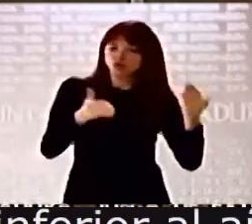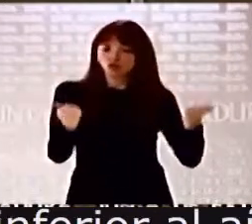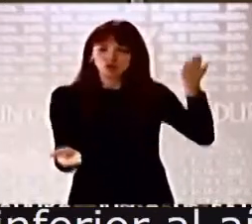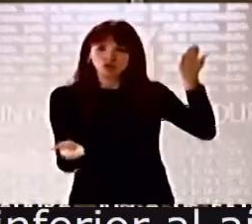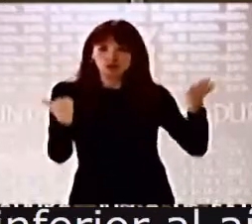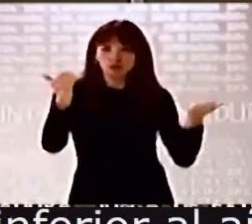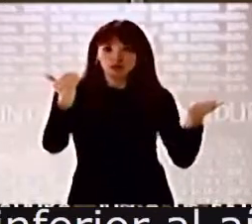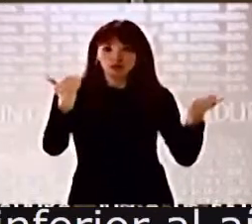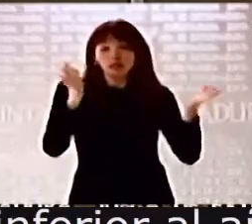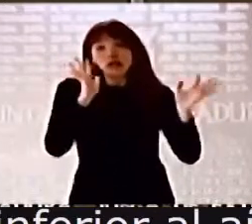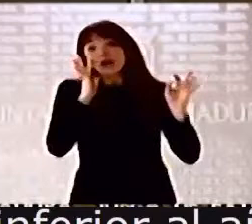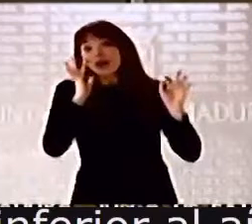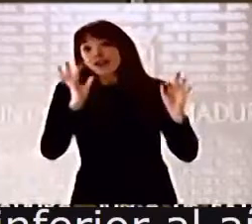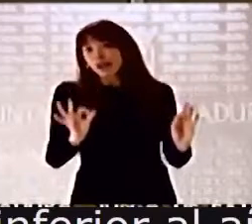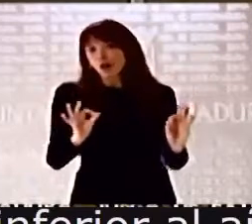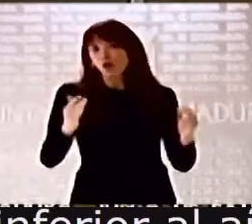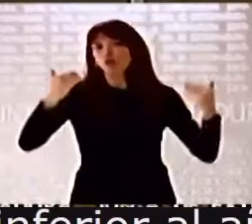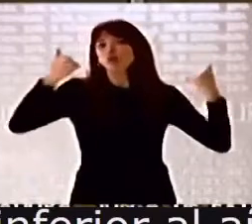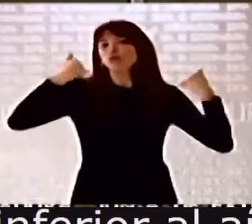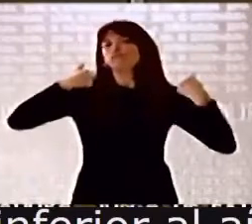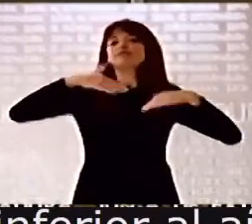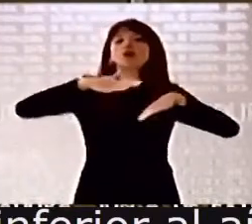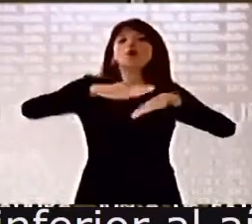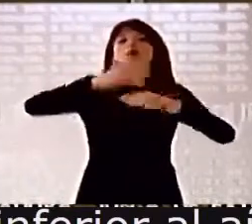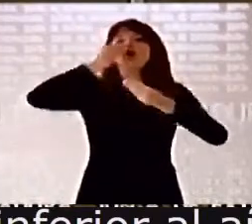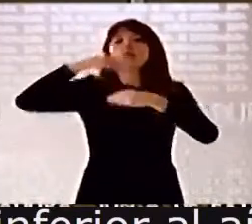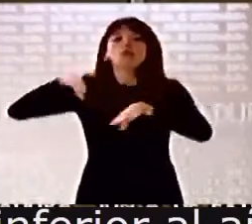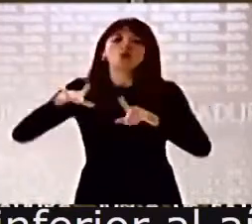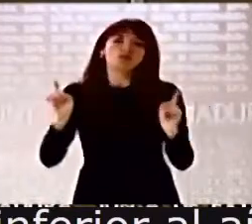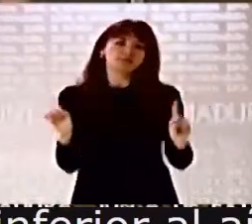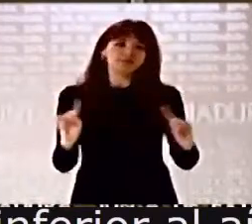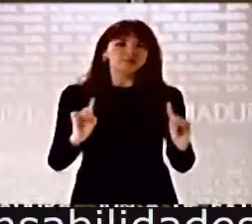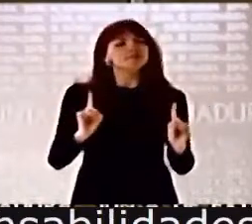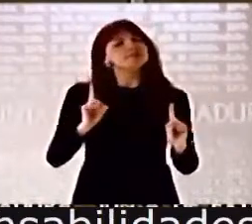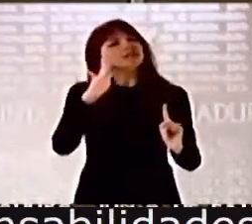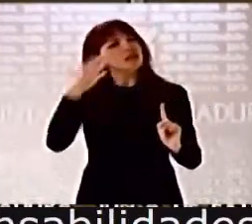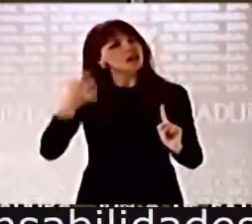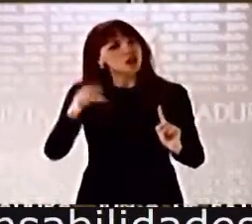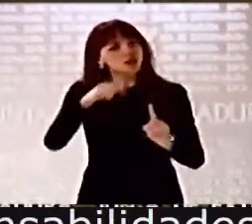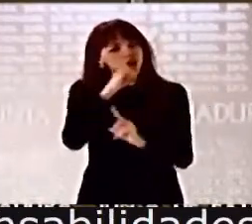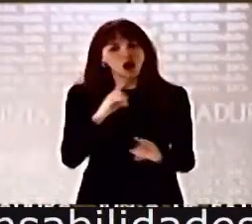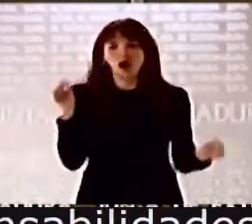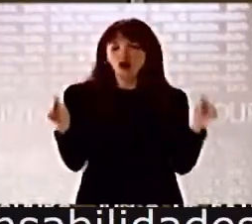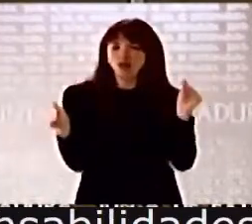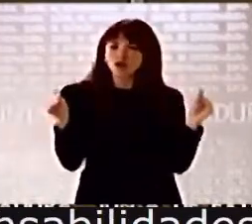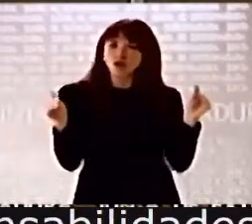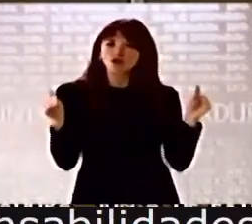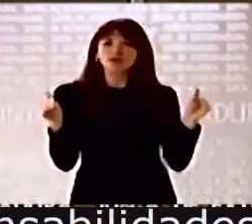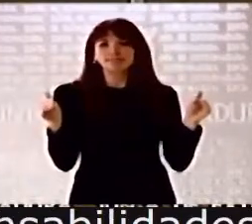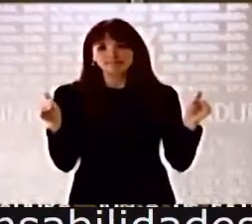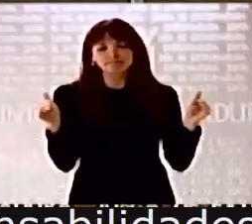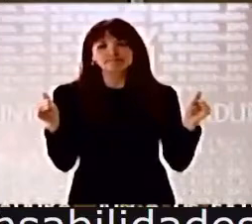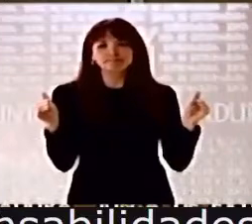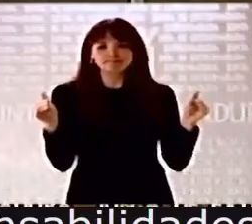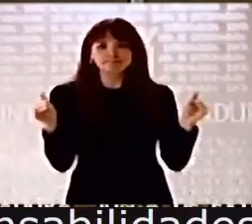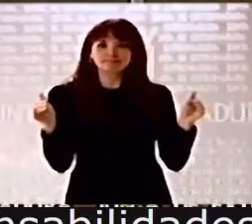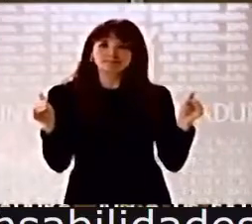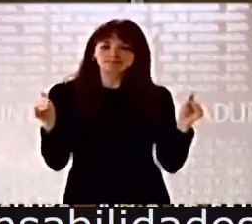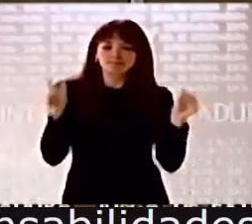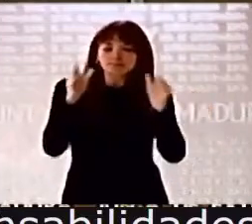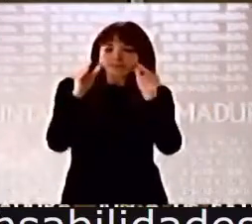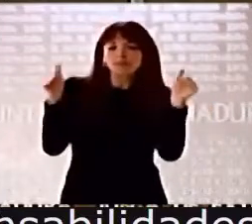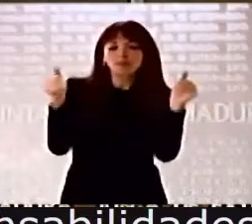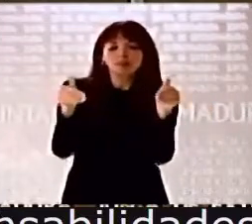creo, y no quiero eludir responsabilidades, que tiene que ver mucho también con que ha sido un año excesivamente dedicado a lo que